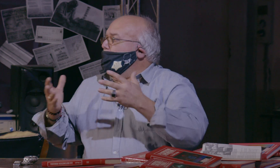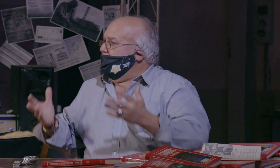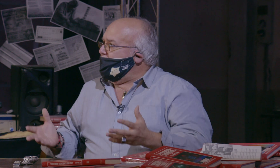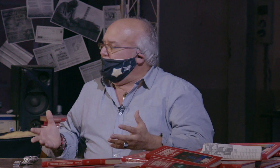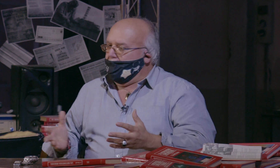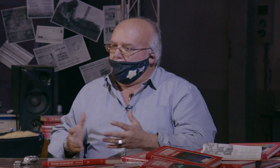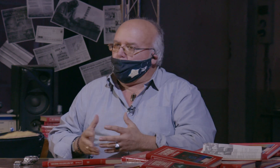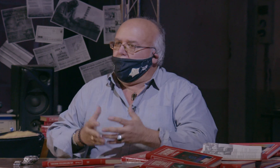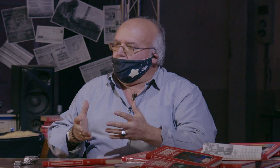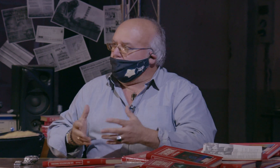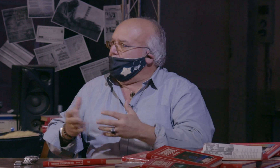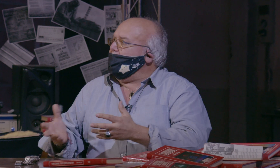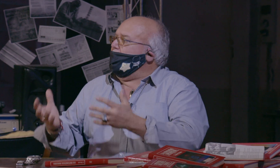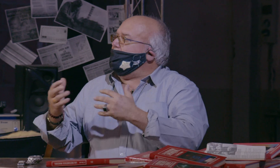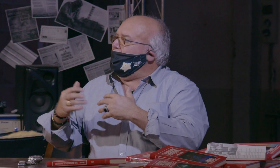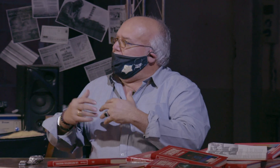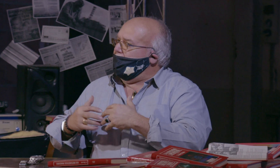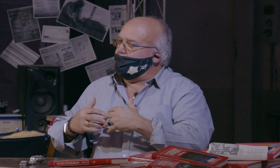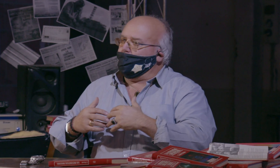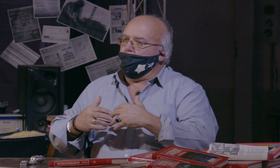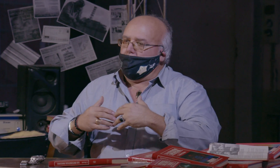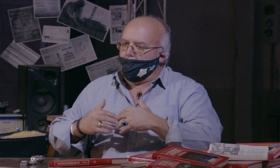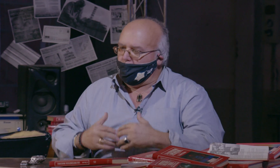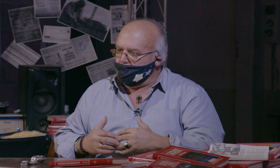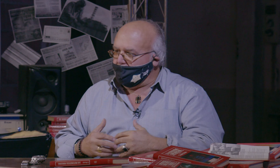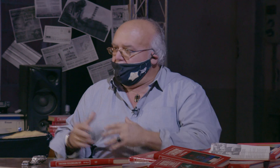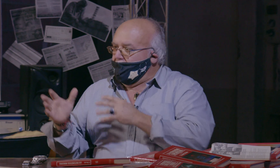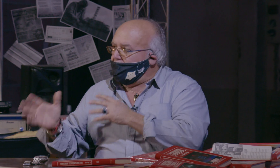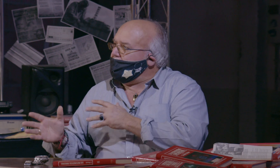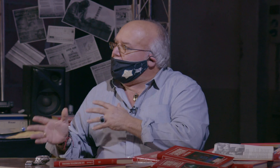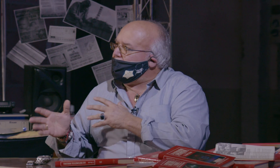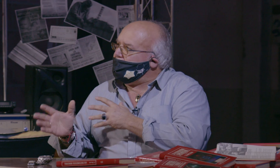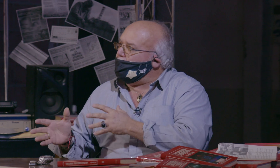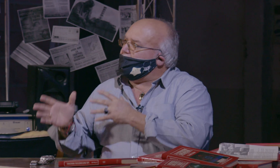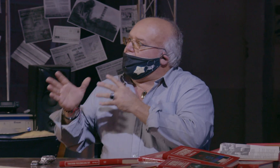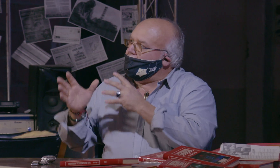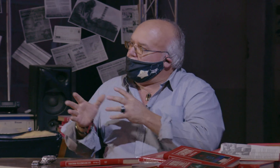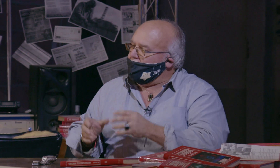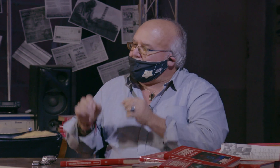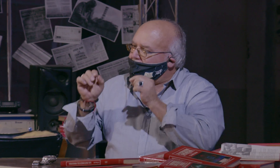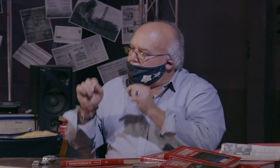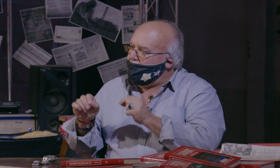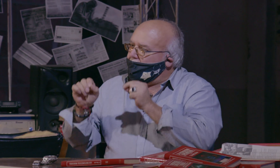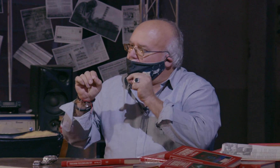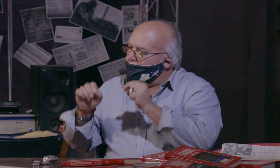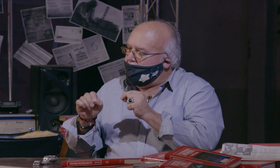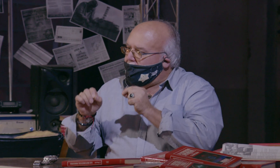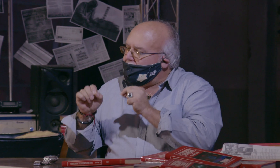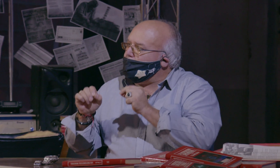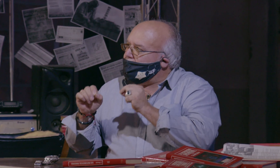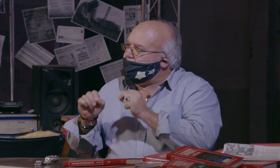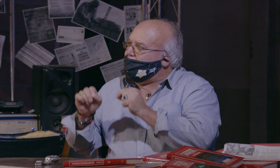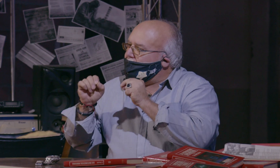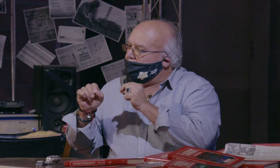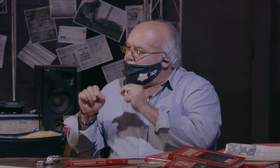de seguridad a los técnicos que vayan a extraer las muestras, y esas aguas residuales se tienen que tomar,